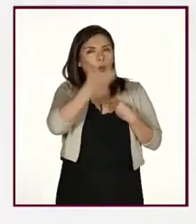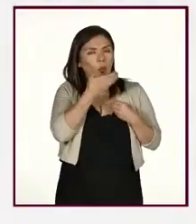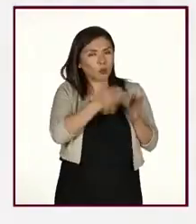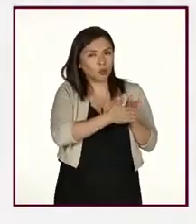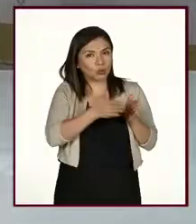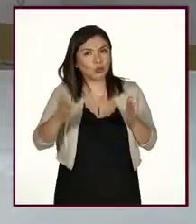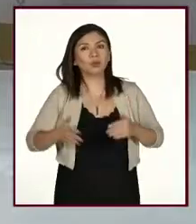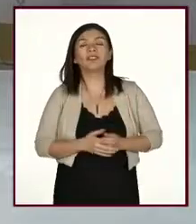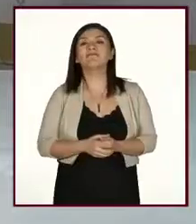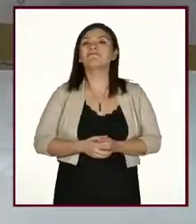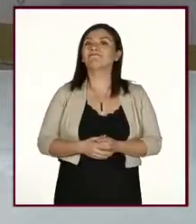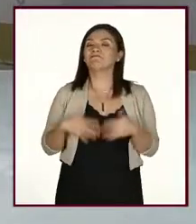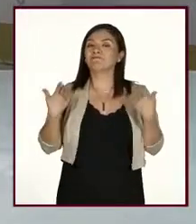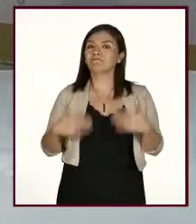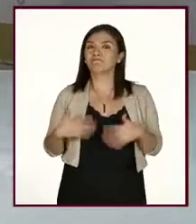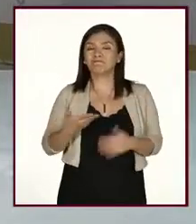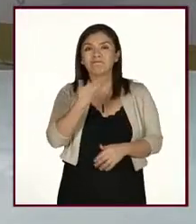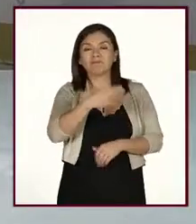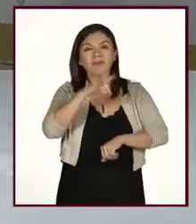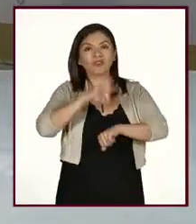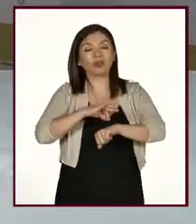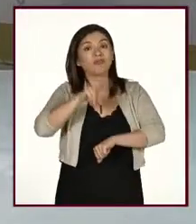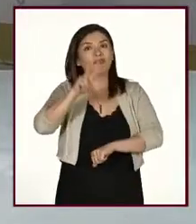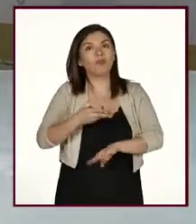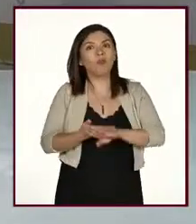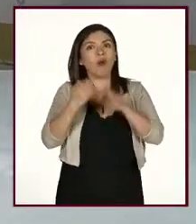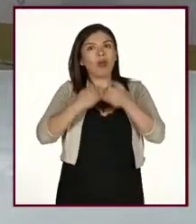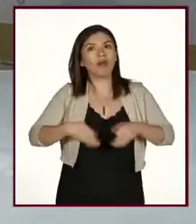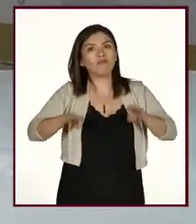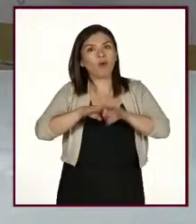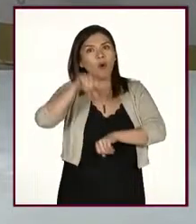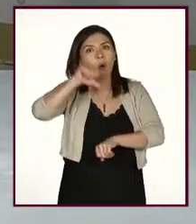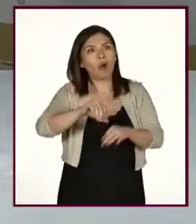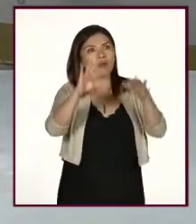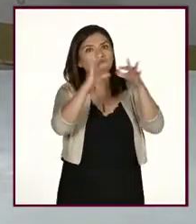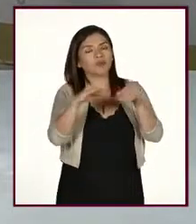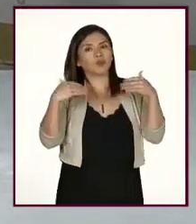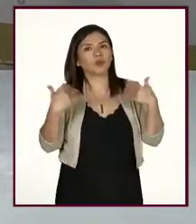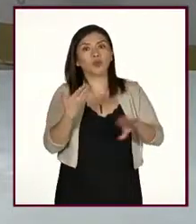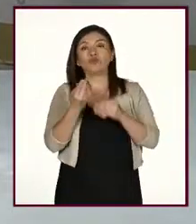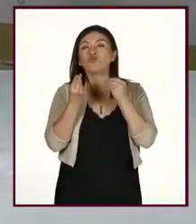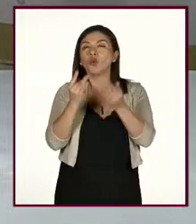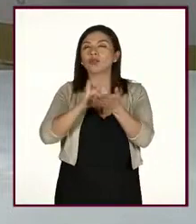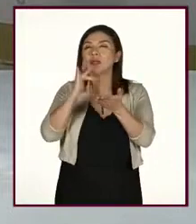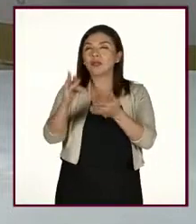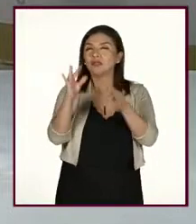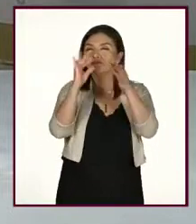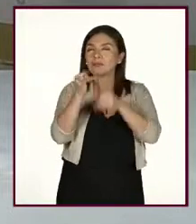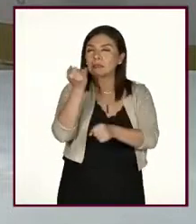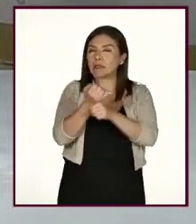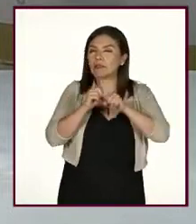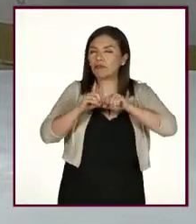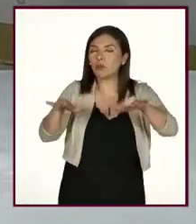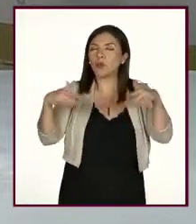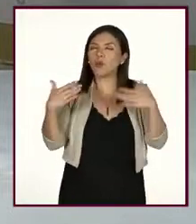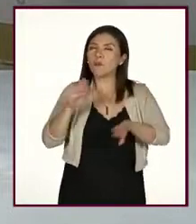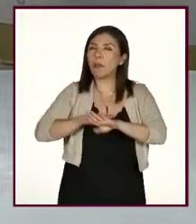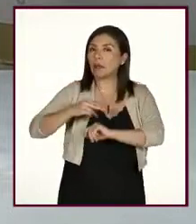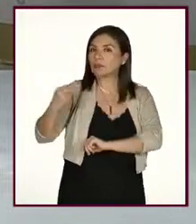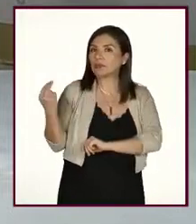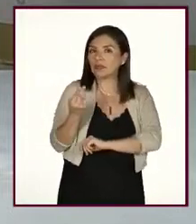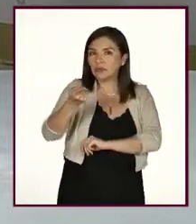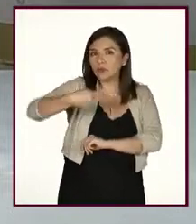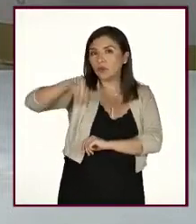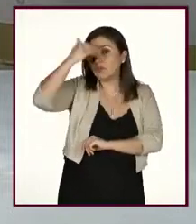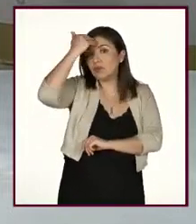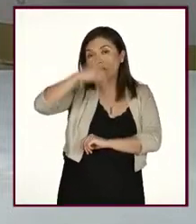adolescentes. Doctor, qué importante todo lo que nos dijo. Muchas gracias por esta información tan